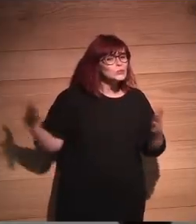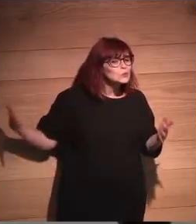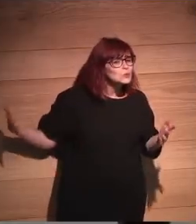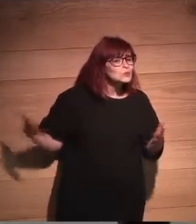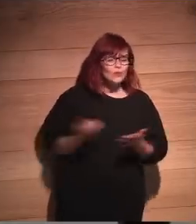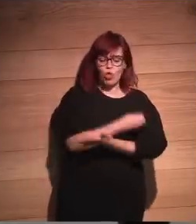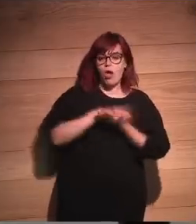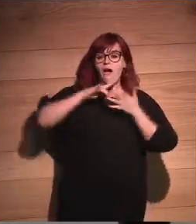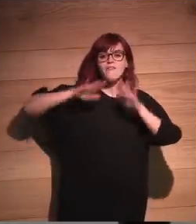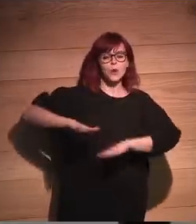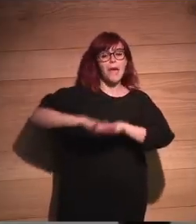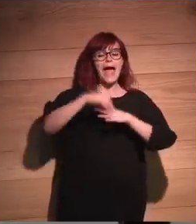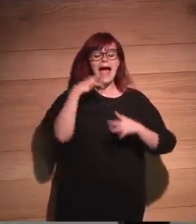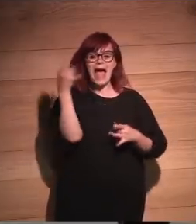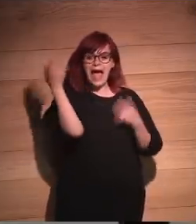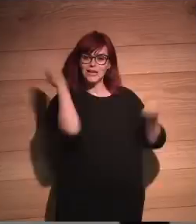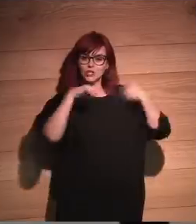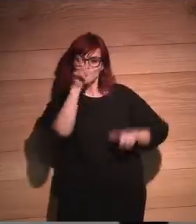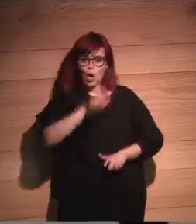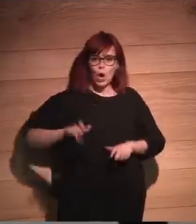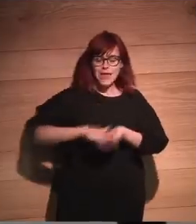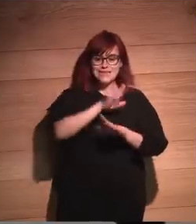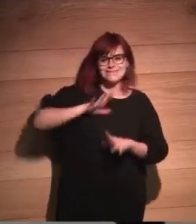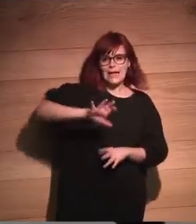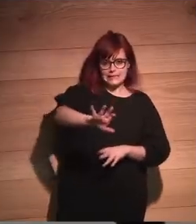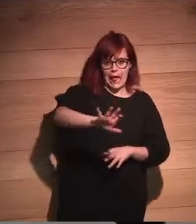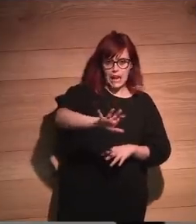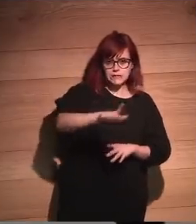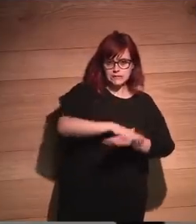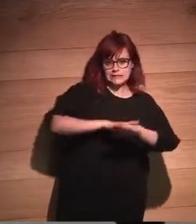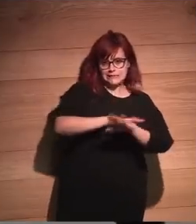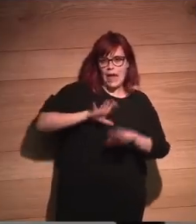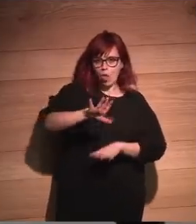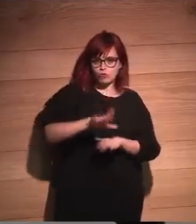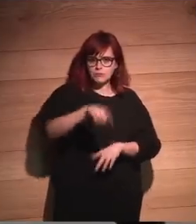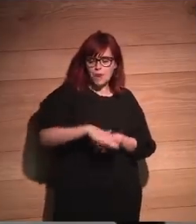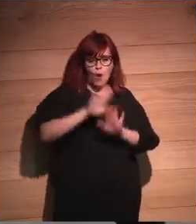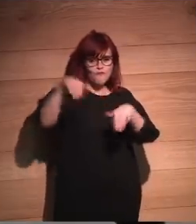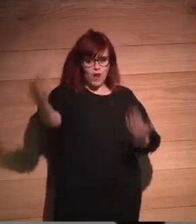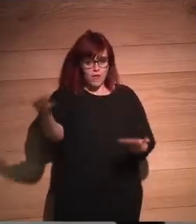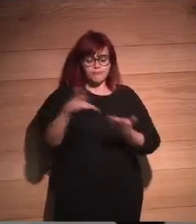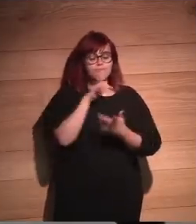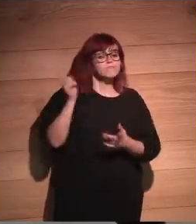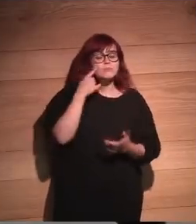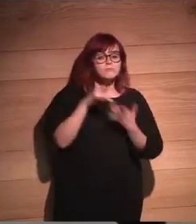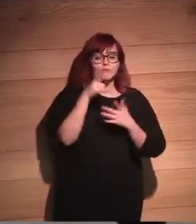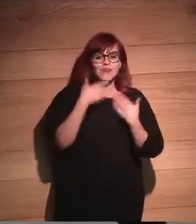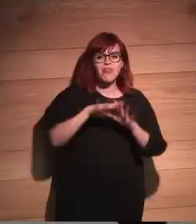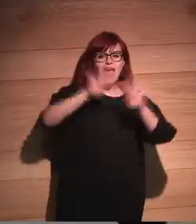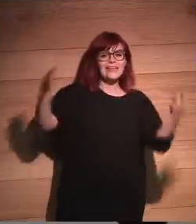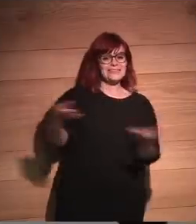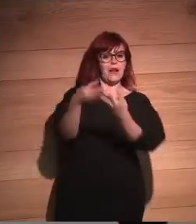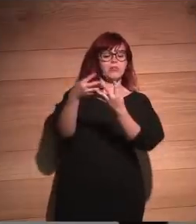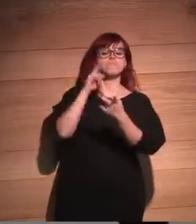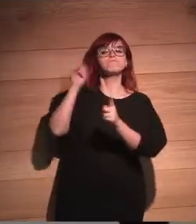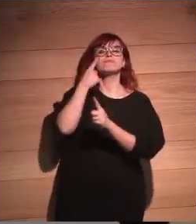eso favorecen a los actores, tanto estatales como no estatales, que encuentran, por ejemplo, en el